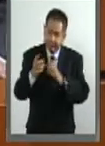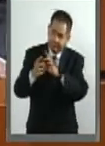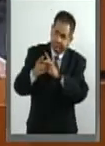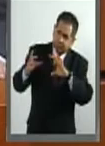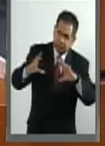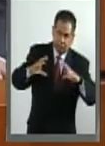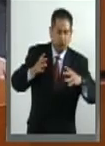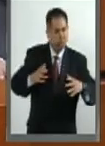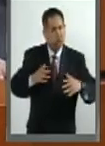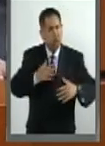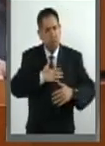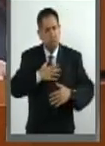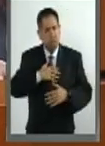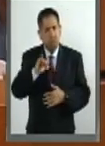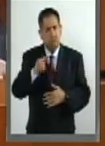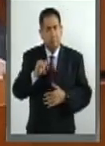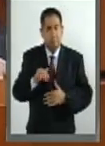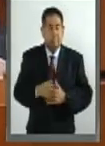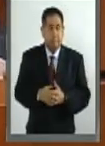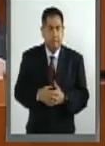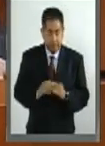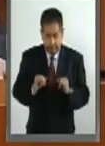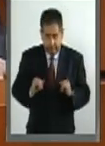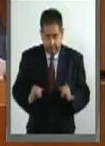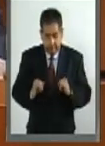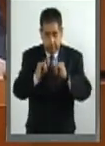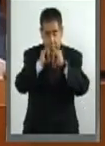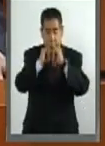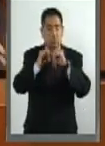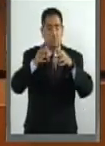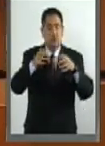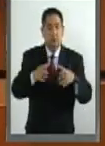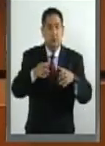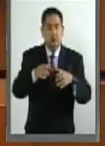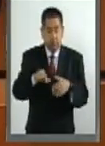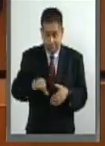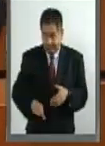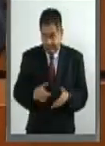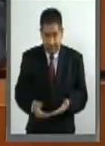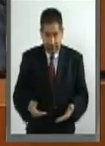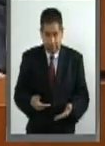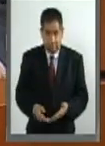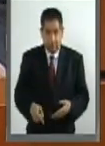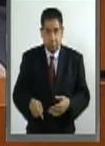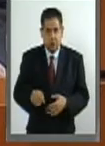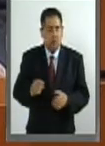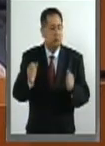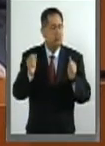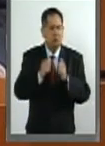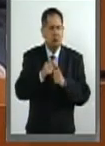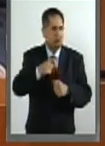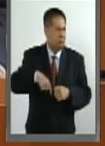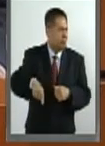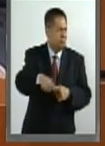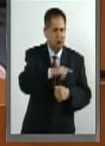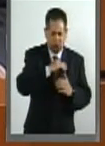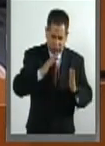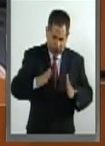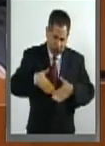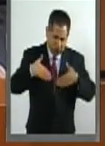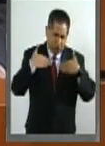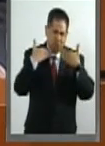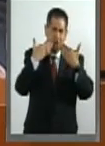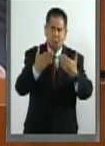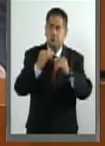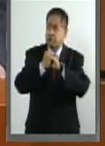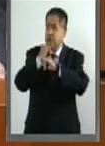INEGI. Como institución, es una institución hoy día con absoluta credibilidad a nivel